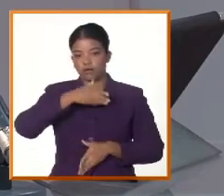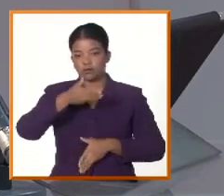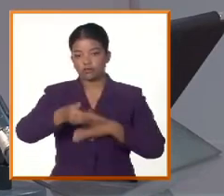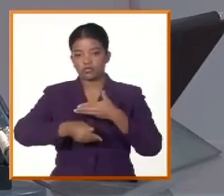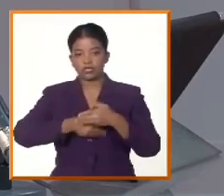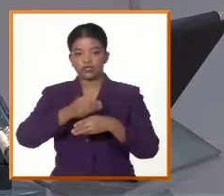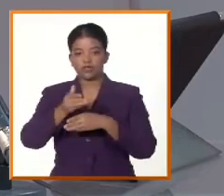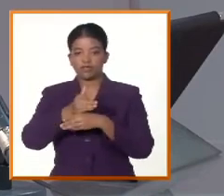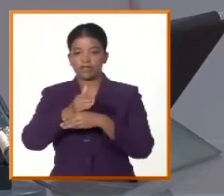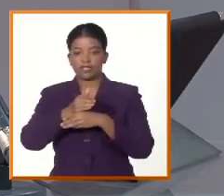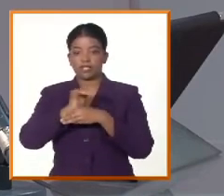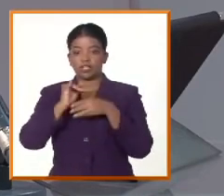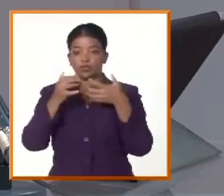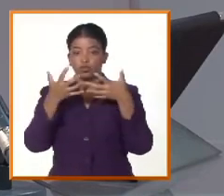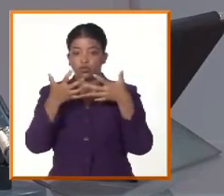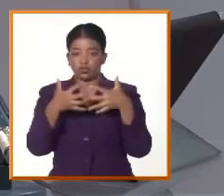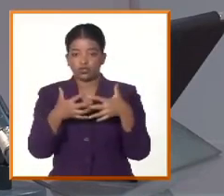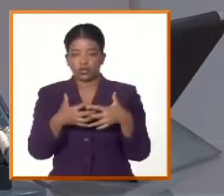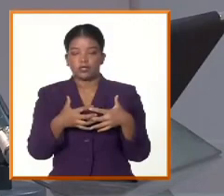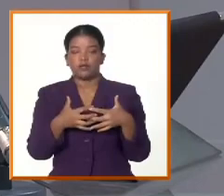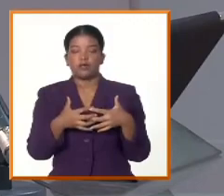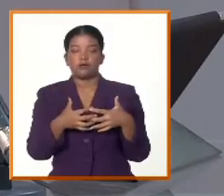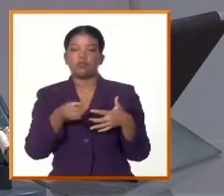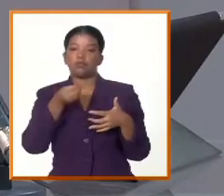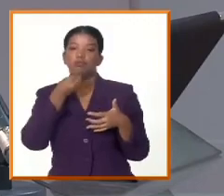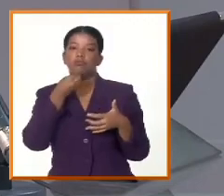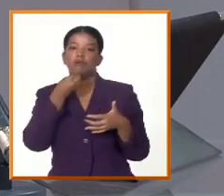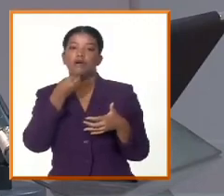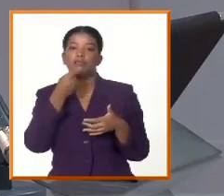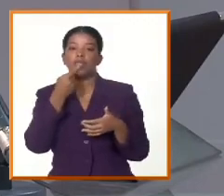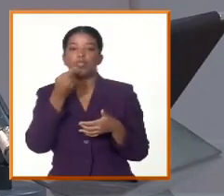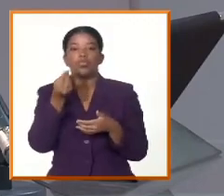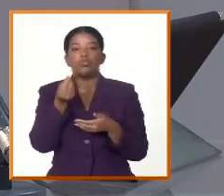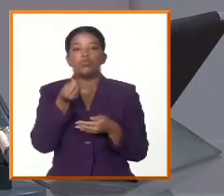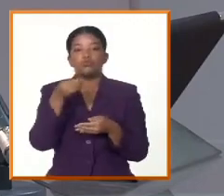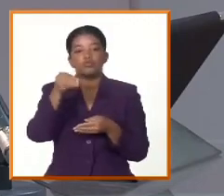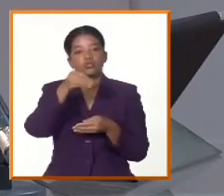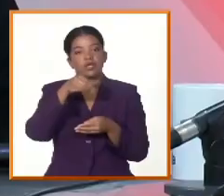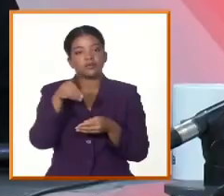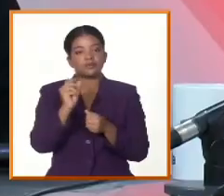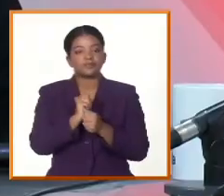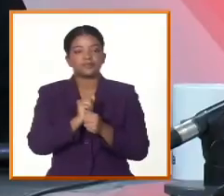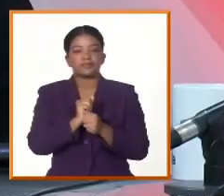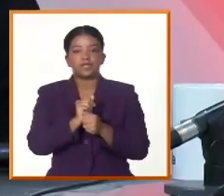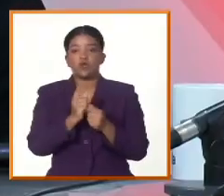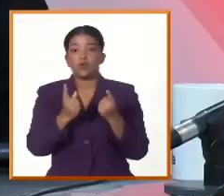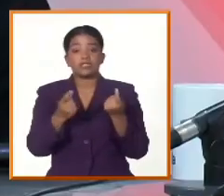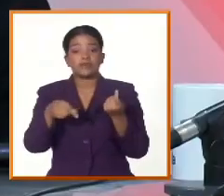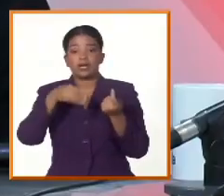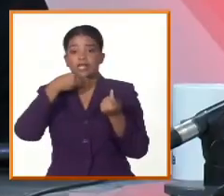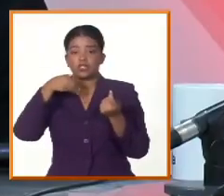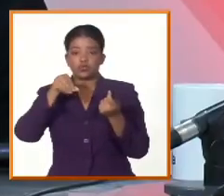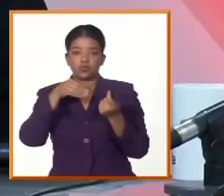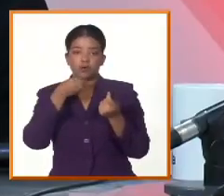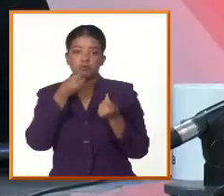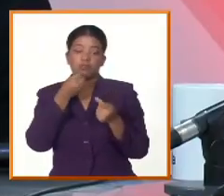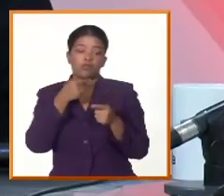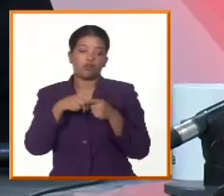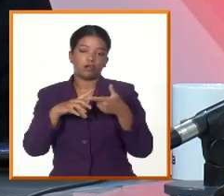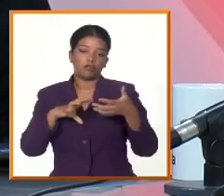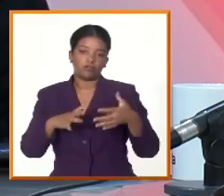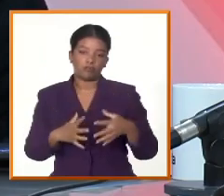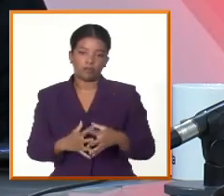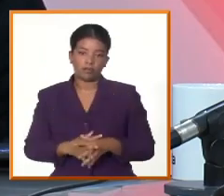en la industria No ya en la hogar sino en la parte inicial la elaboración de la industria esto también